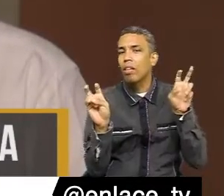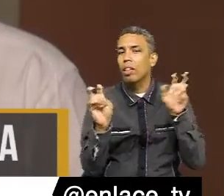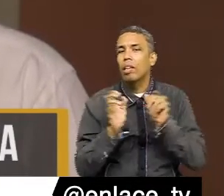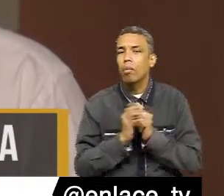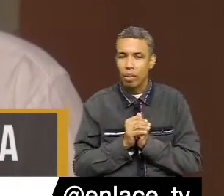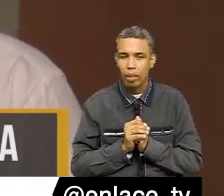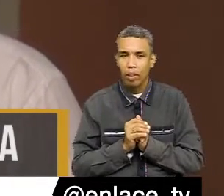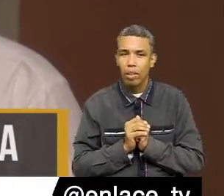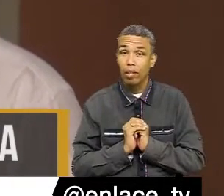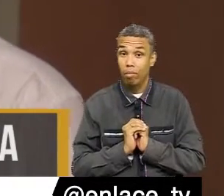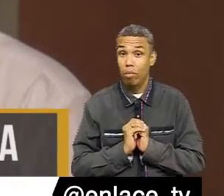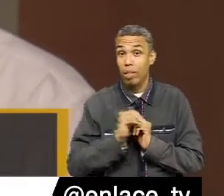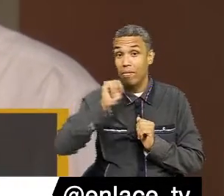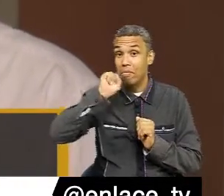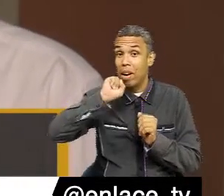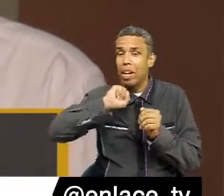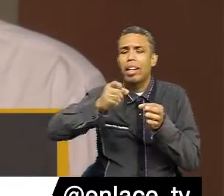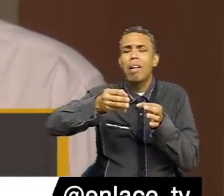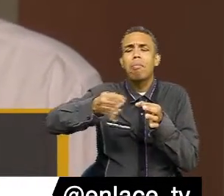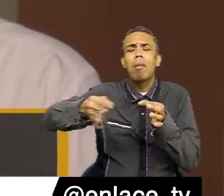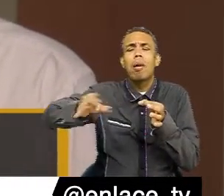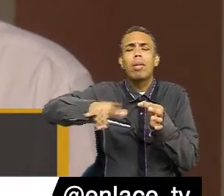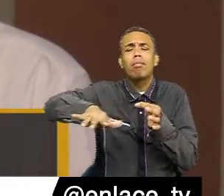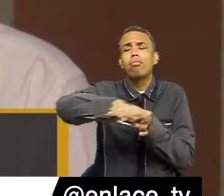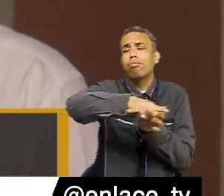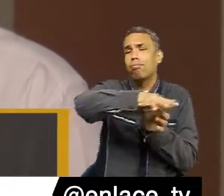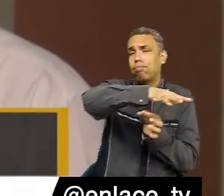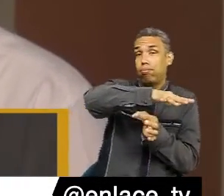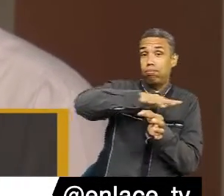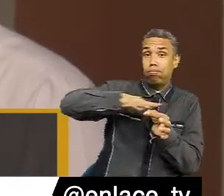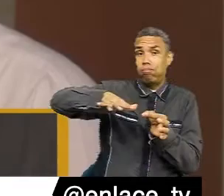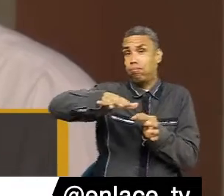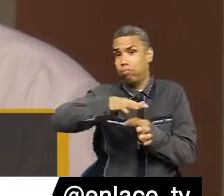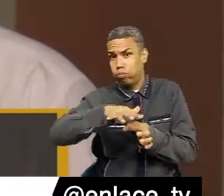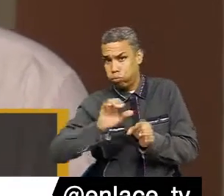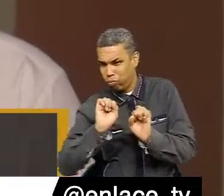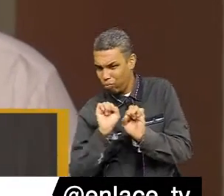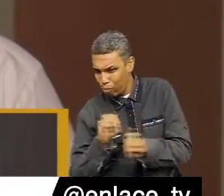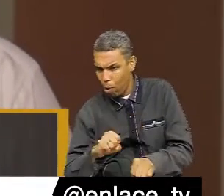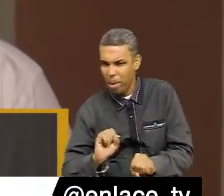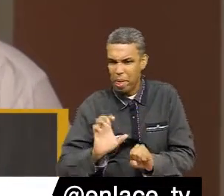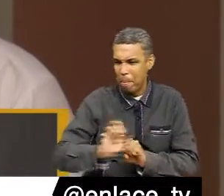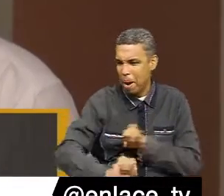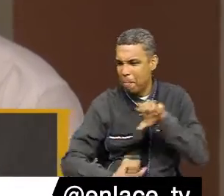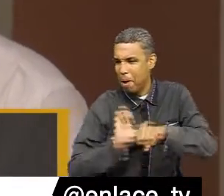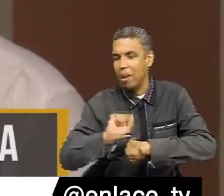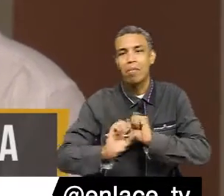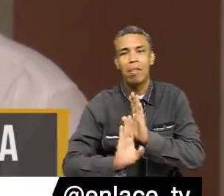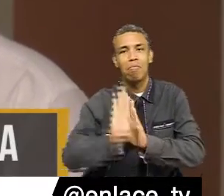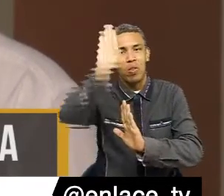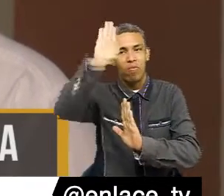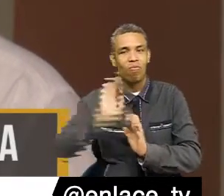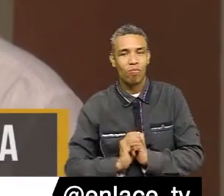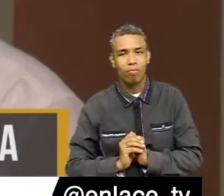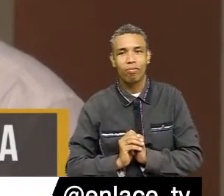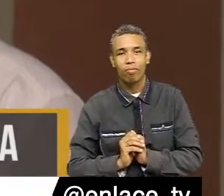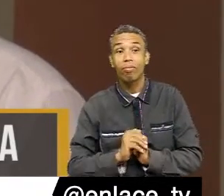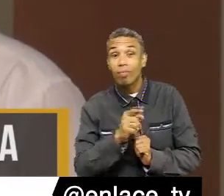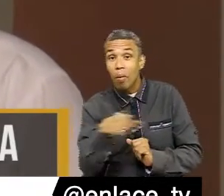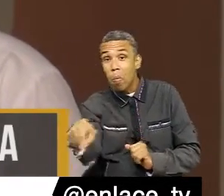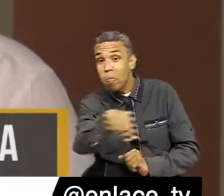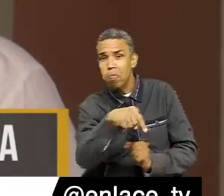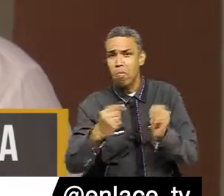nosotros todos los días trabajamos fuertemente porque los estudiantes se apropien más del sentir de la universidad. Nuestro sentir pues es trabajar por la excelencia